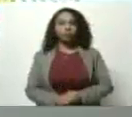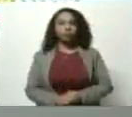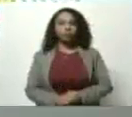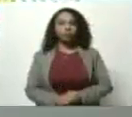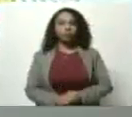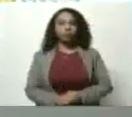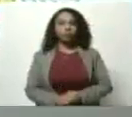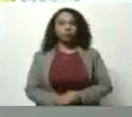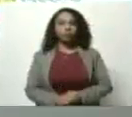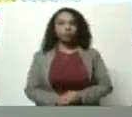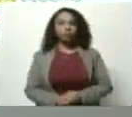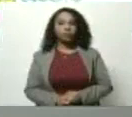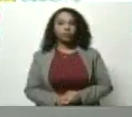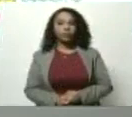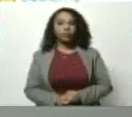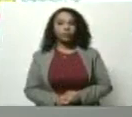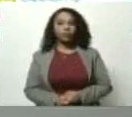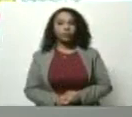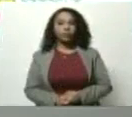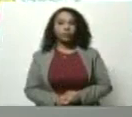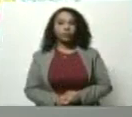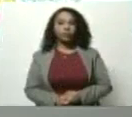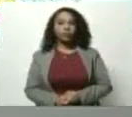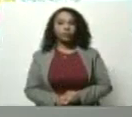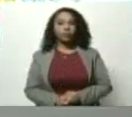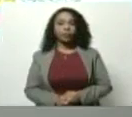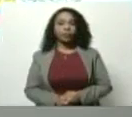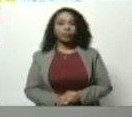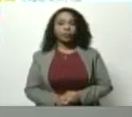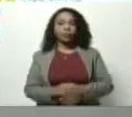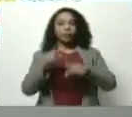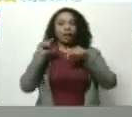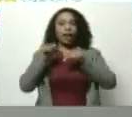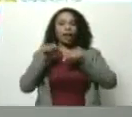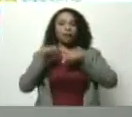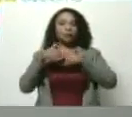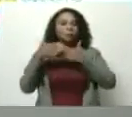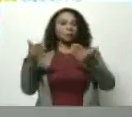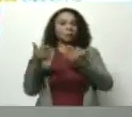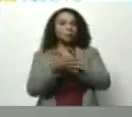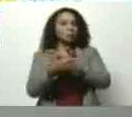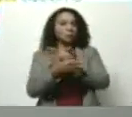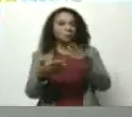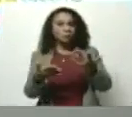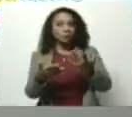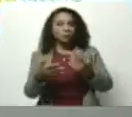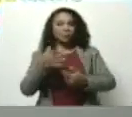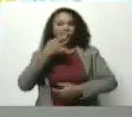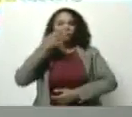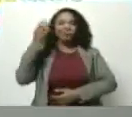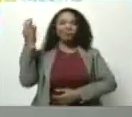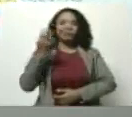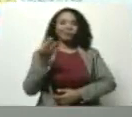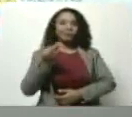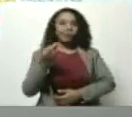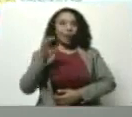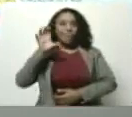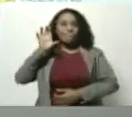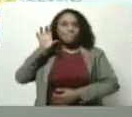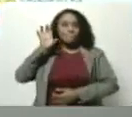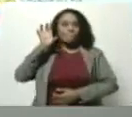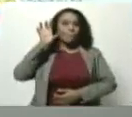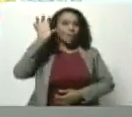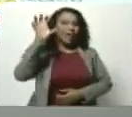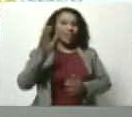es el trolley trulli esto es lo menos muy bien realmente el país estudios